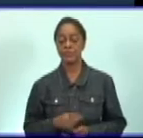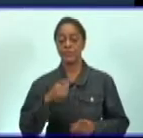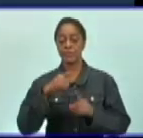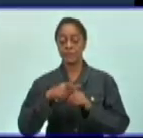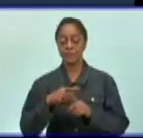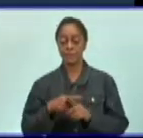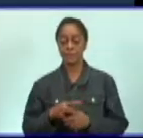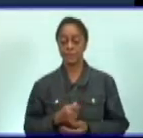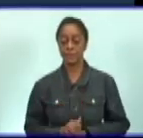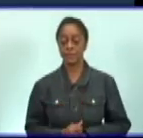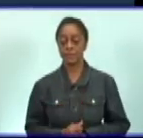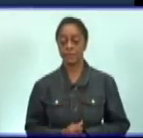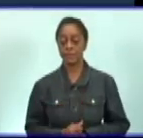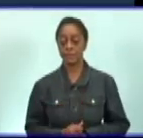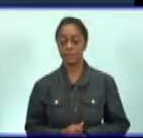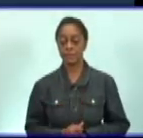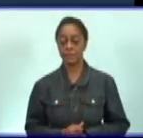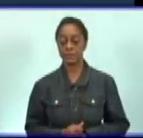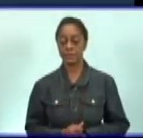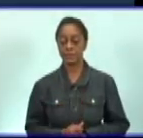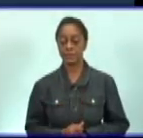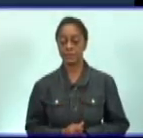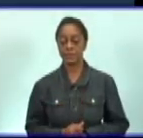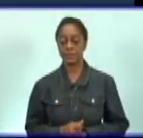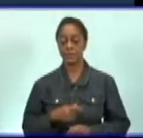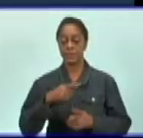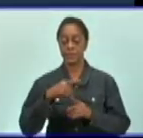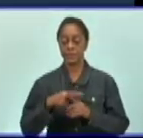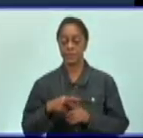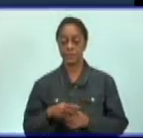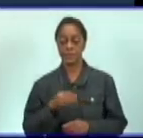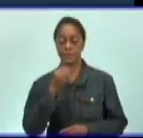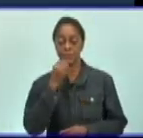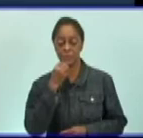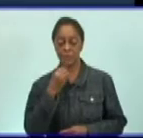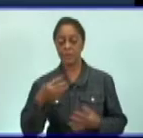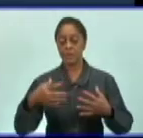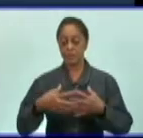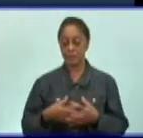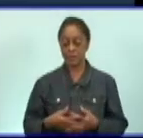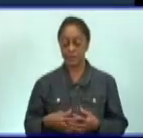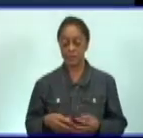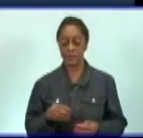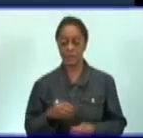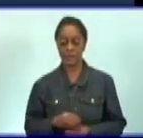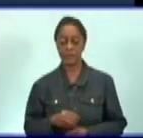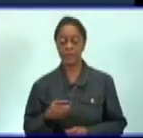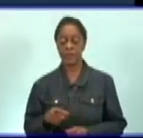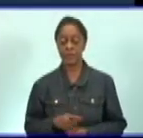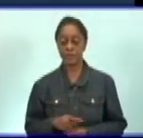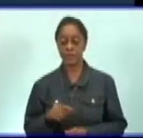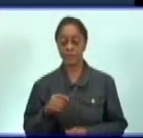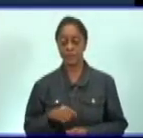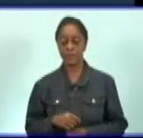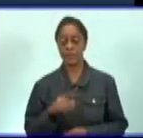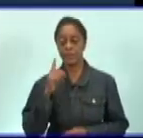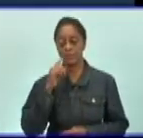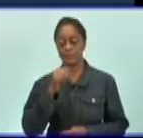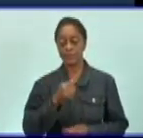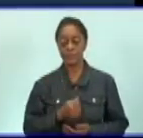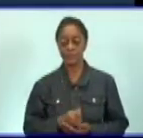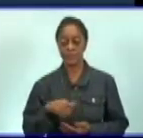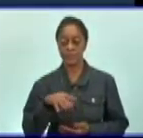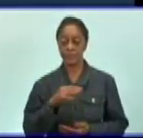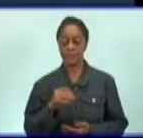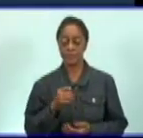adición escrita. Los sumandos pueden asociarse, que estamos también aquí en presencia de la